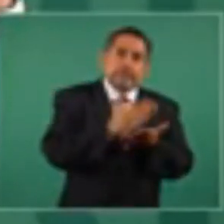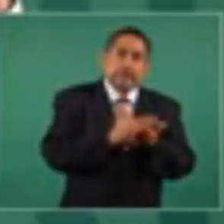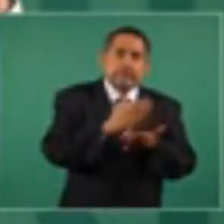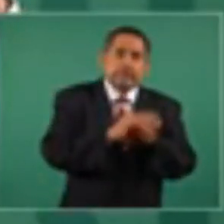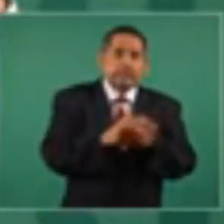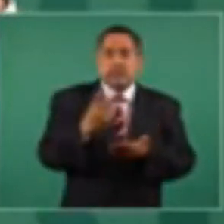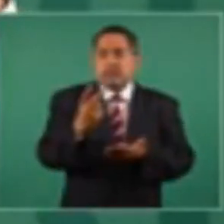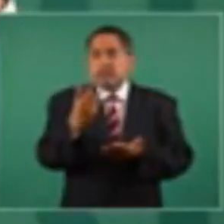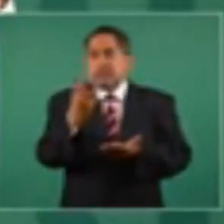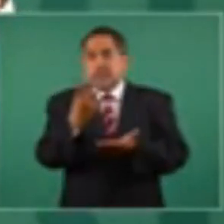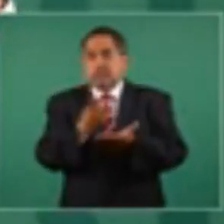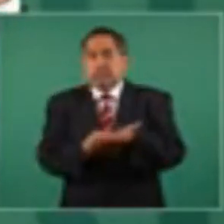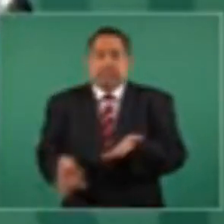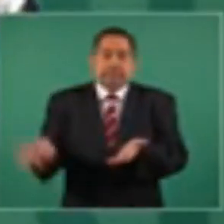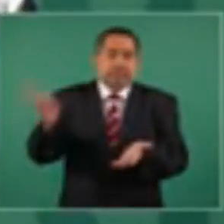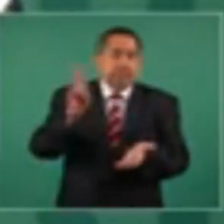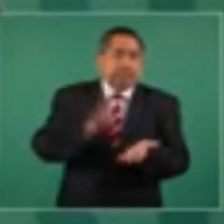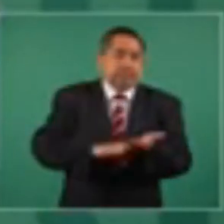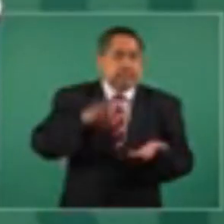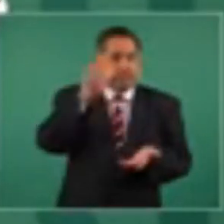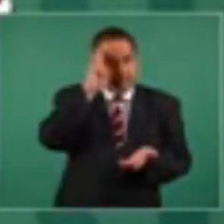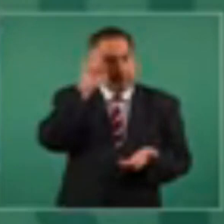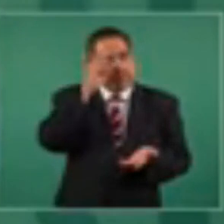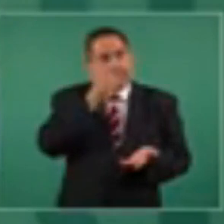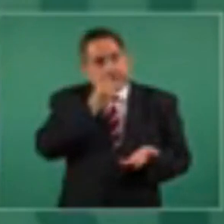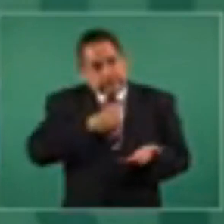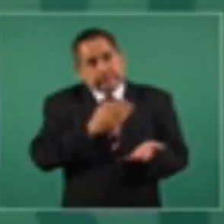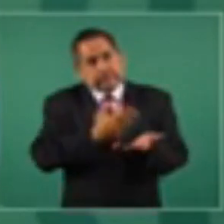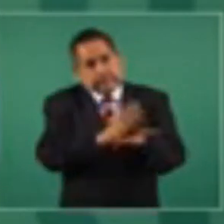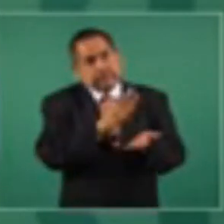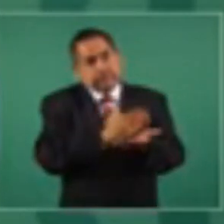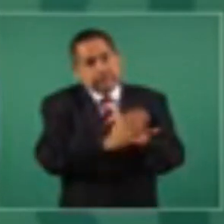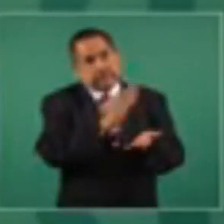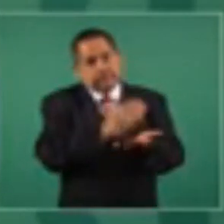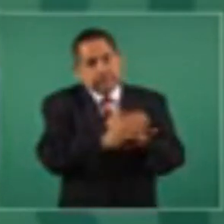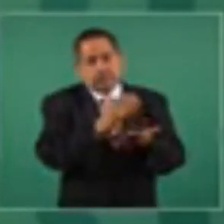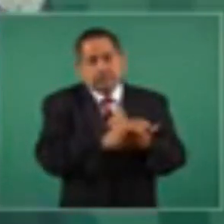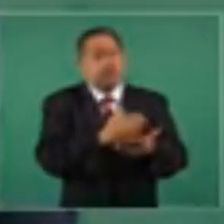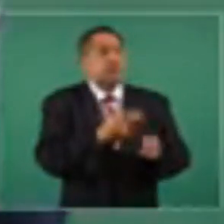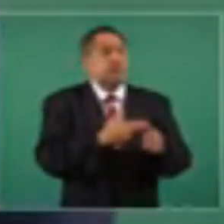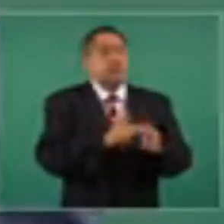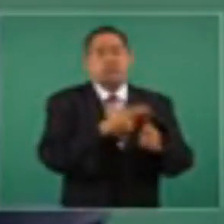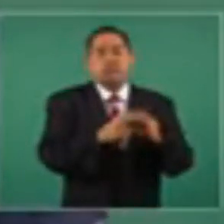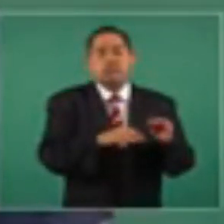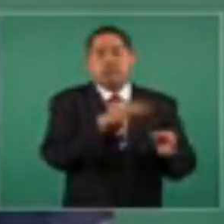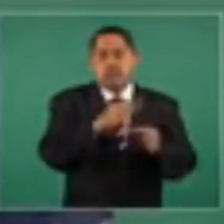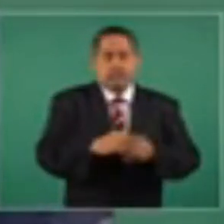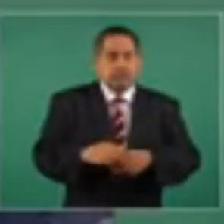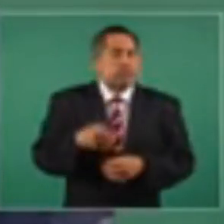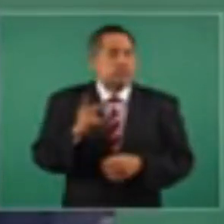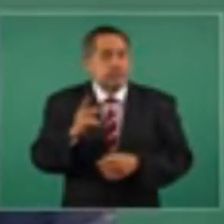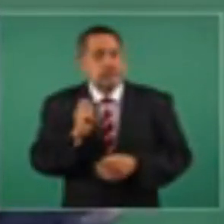caro que su costo, pero no era solo eso,